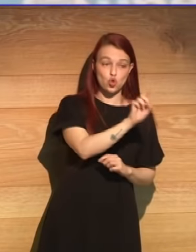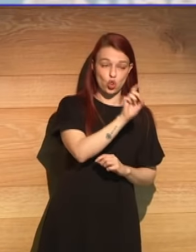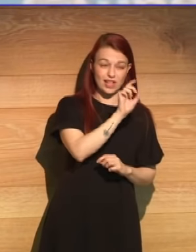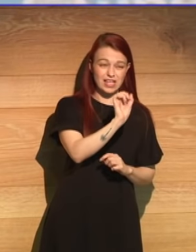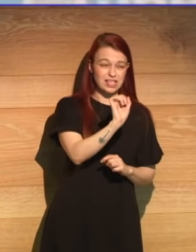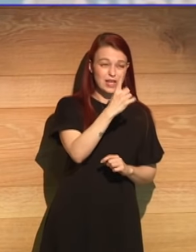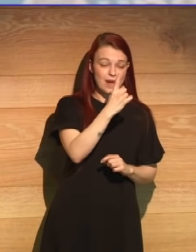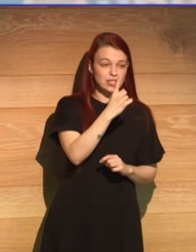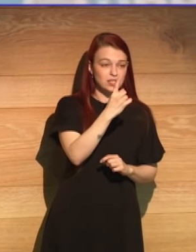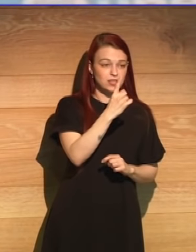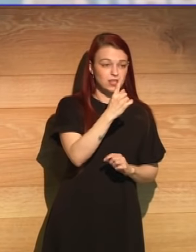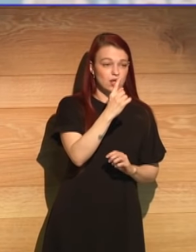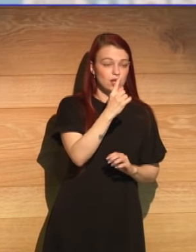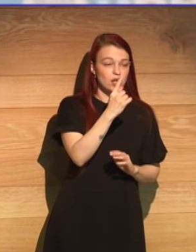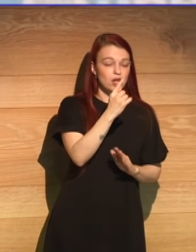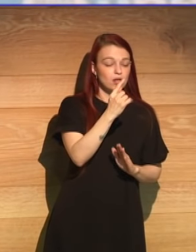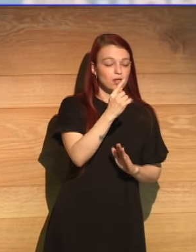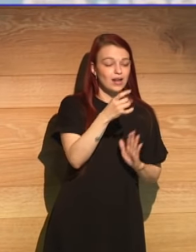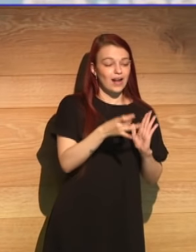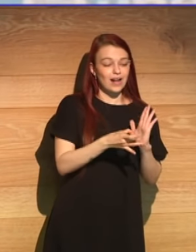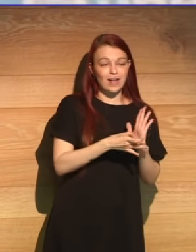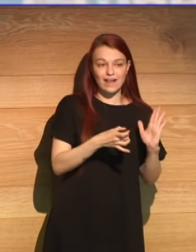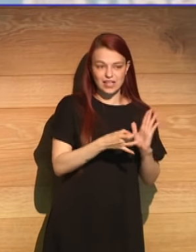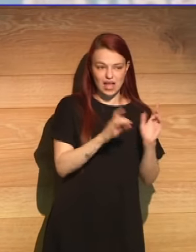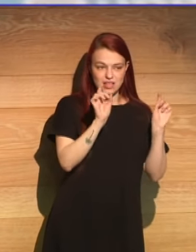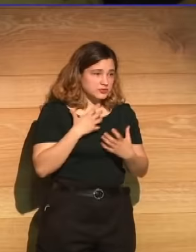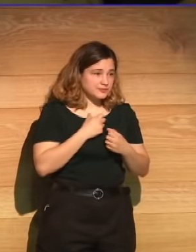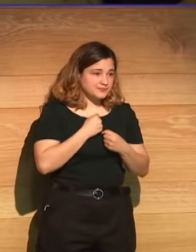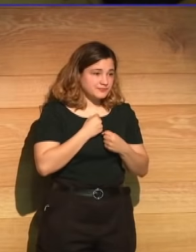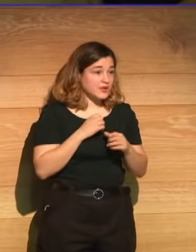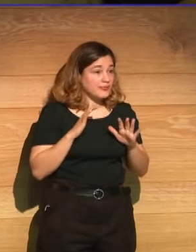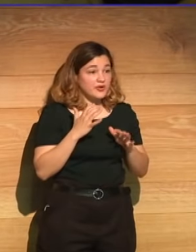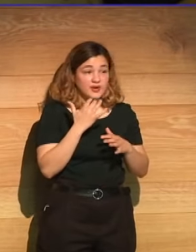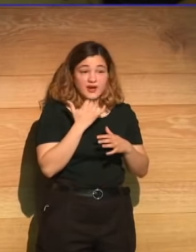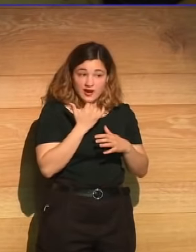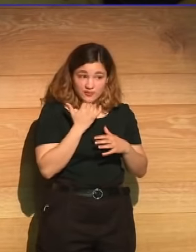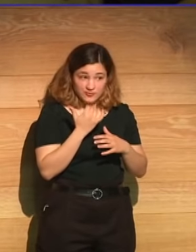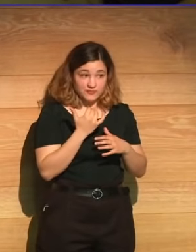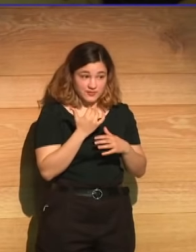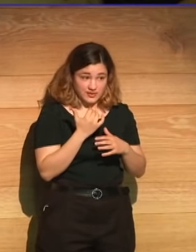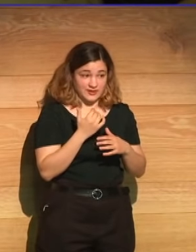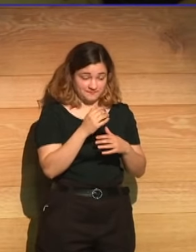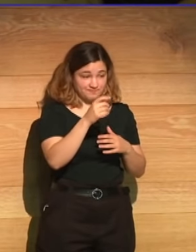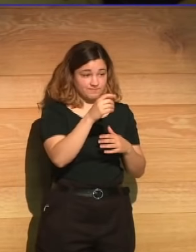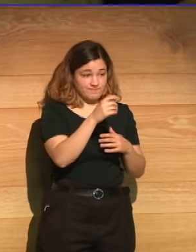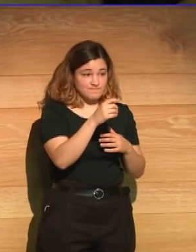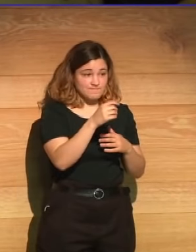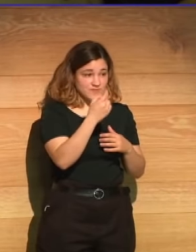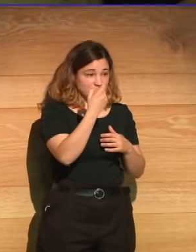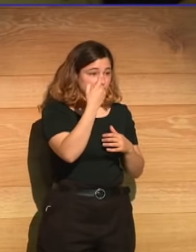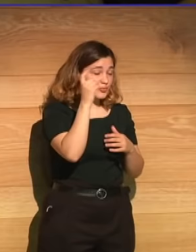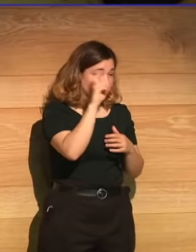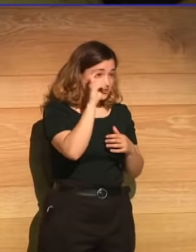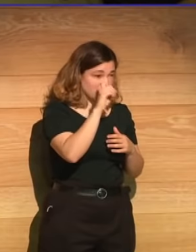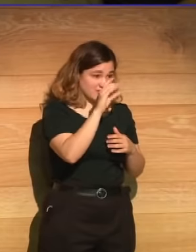y especialmente la calificación de los docentes. Si algo distingue al docente africano es la resiliencia.